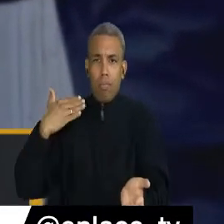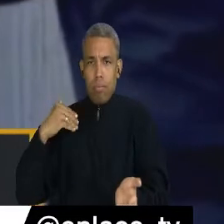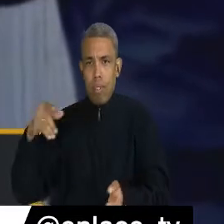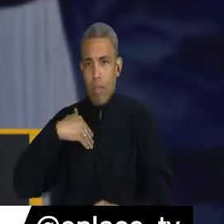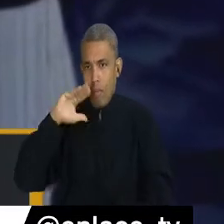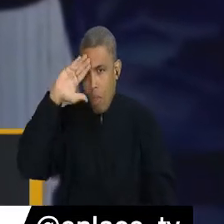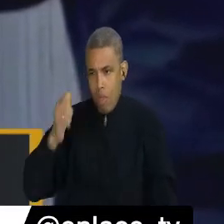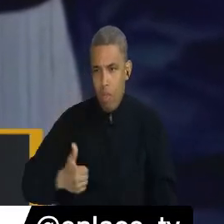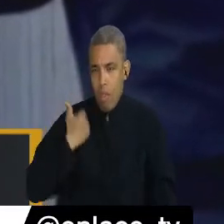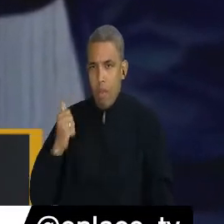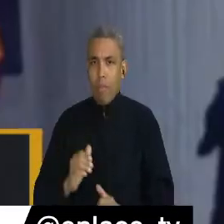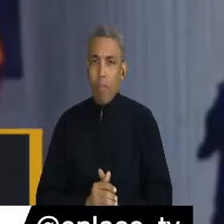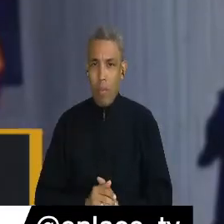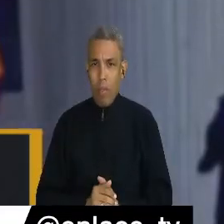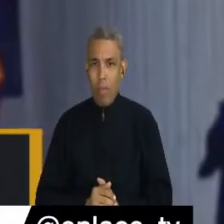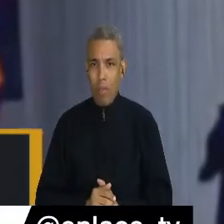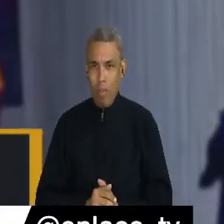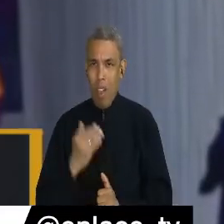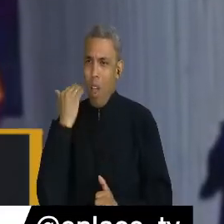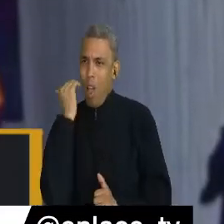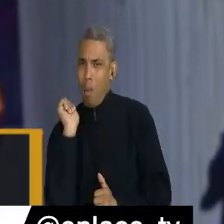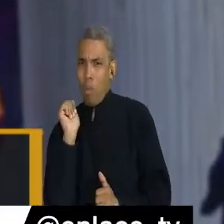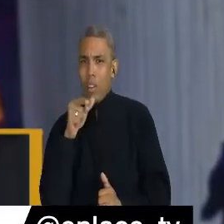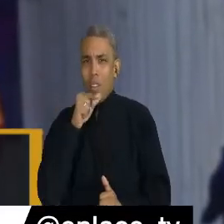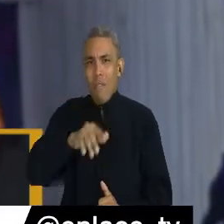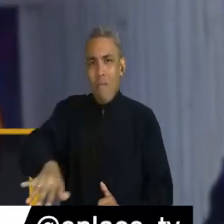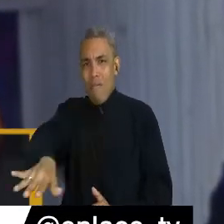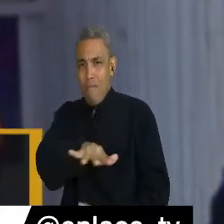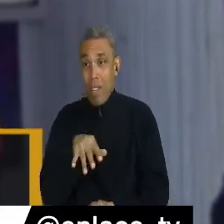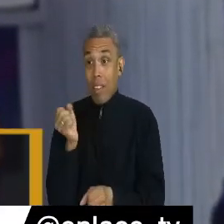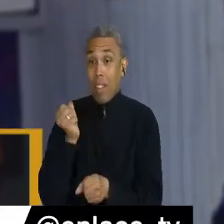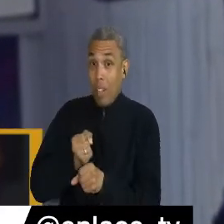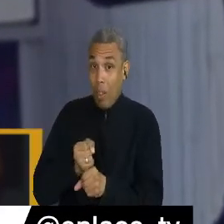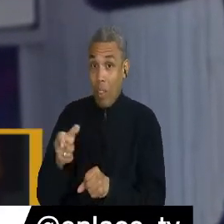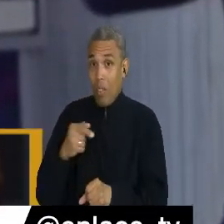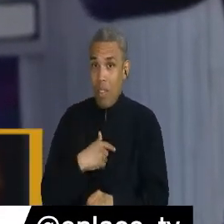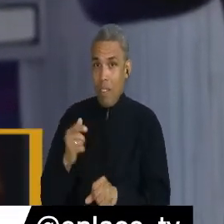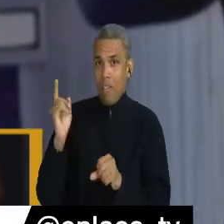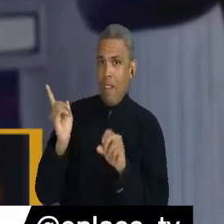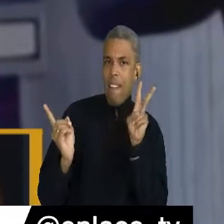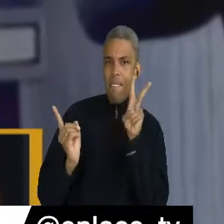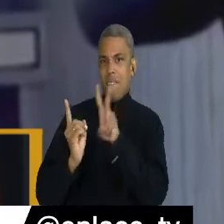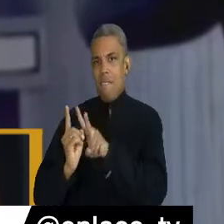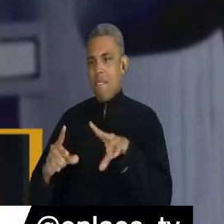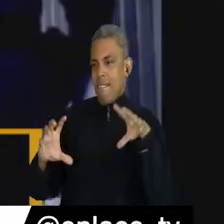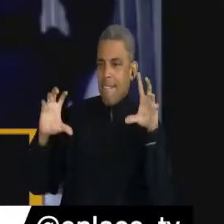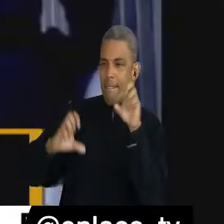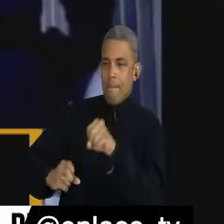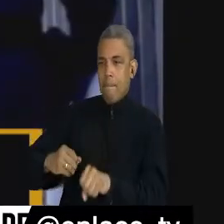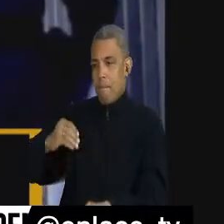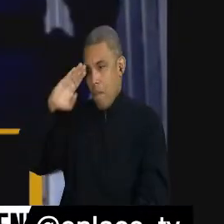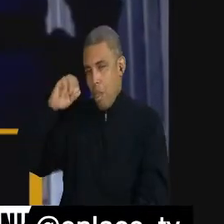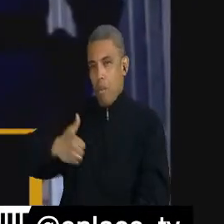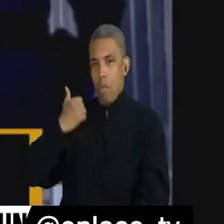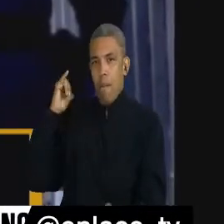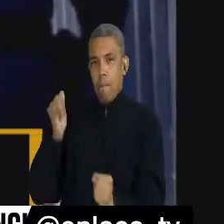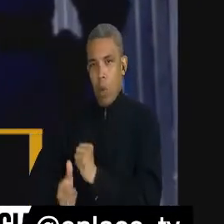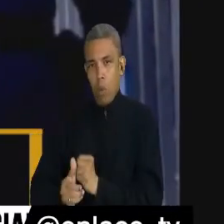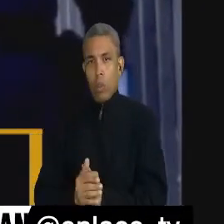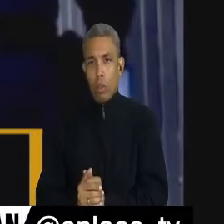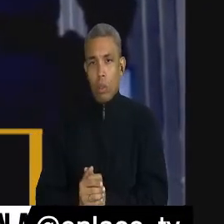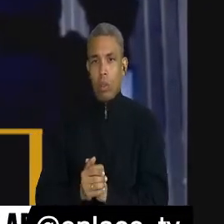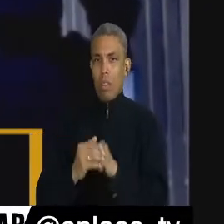sexual contra una mujer que trabajaba en una finca. Según la denuncia, el pasado lunes al mediodía, estos menores habrían llegado hasta la víctima